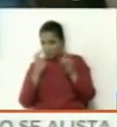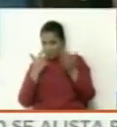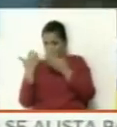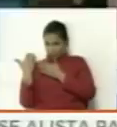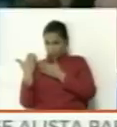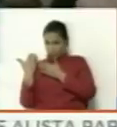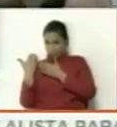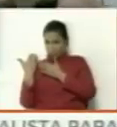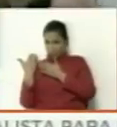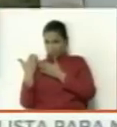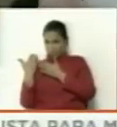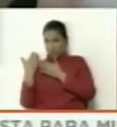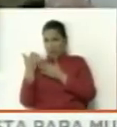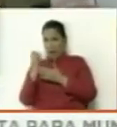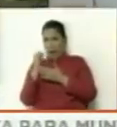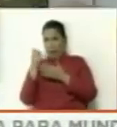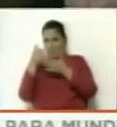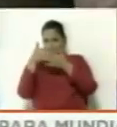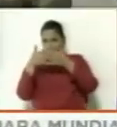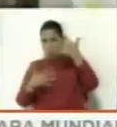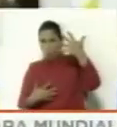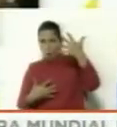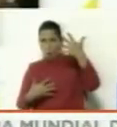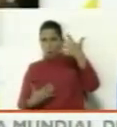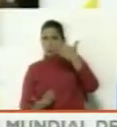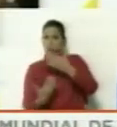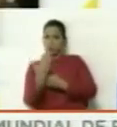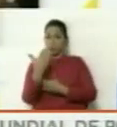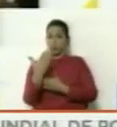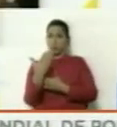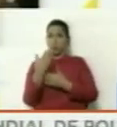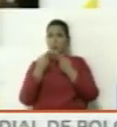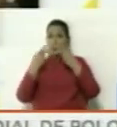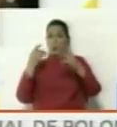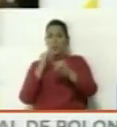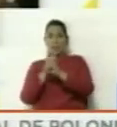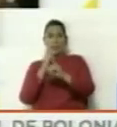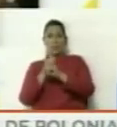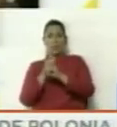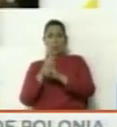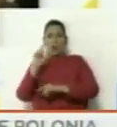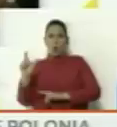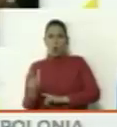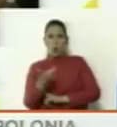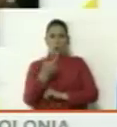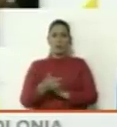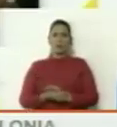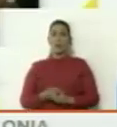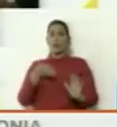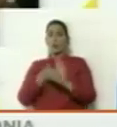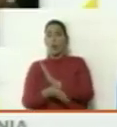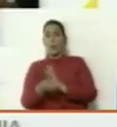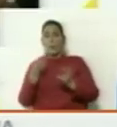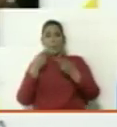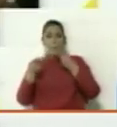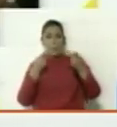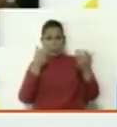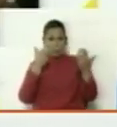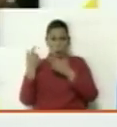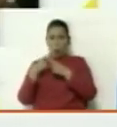Esto además es una reseña del portal Globovisión sobre el artículo aparecido en el portal Pan Am.